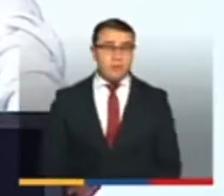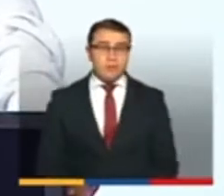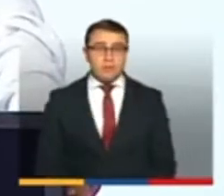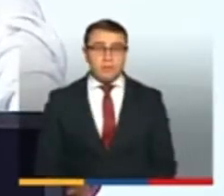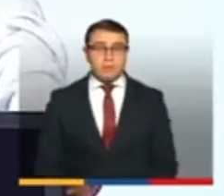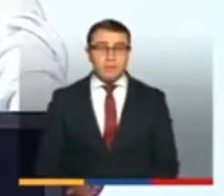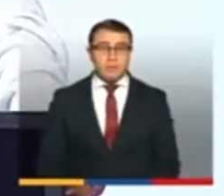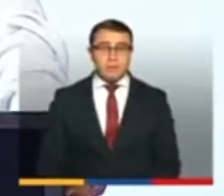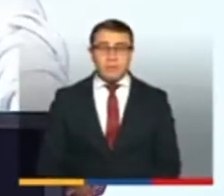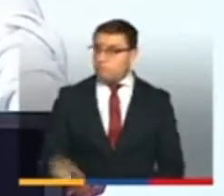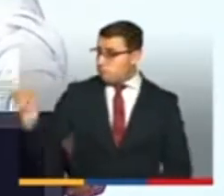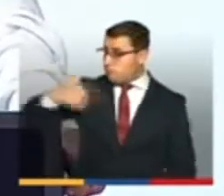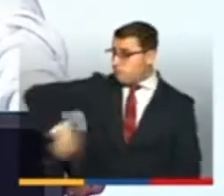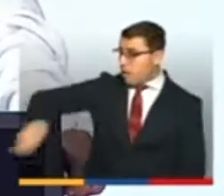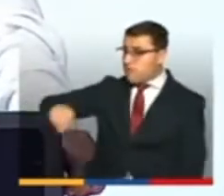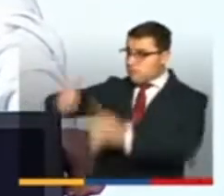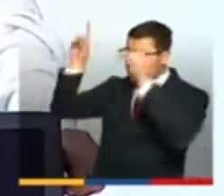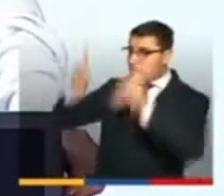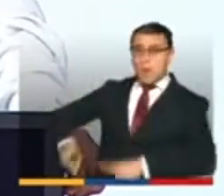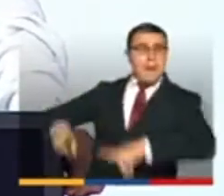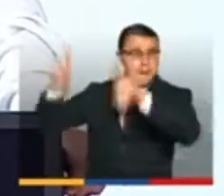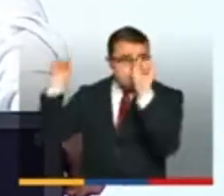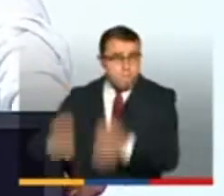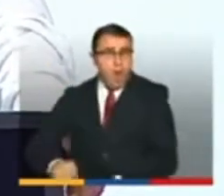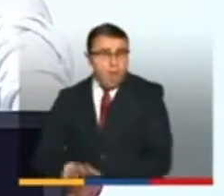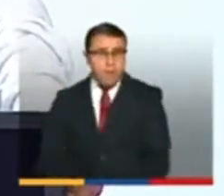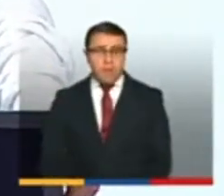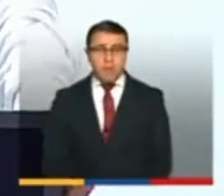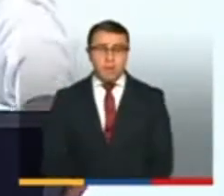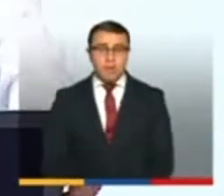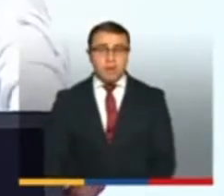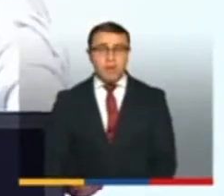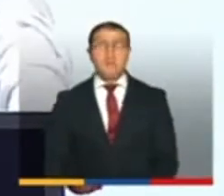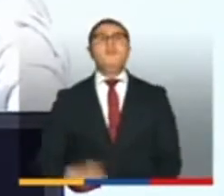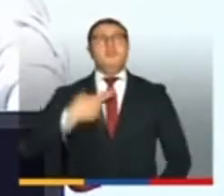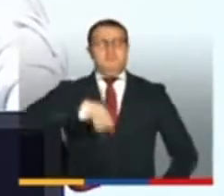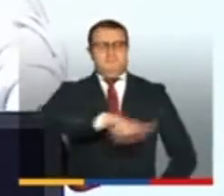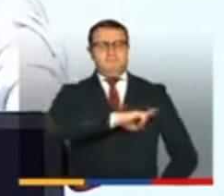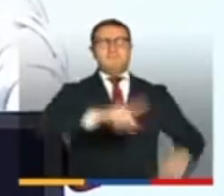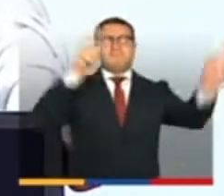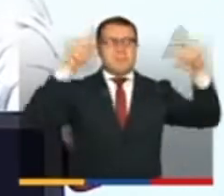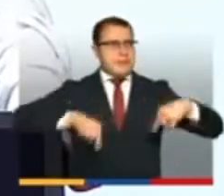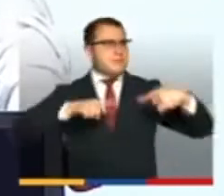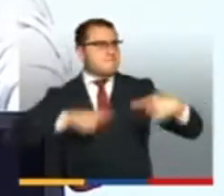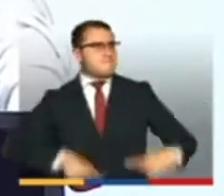yo se podría discutir después de los conflictos